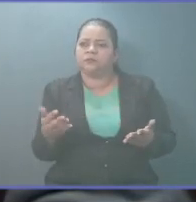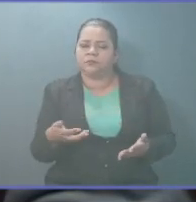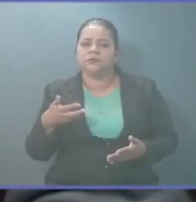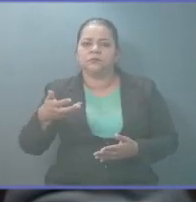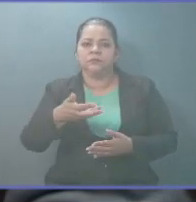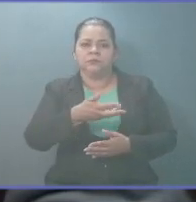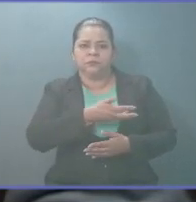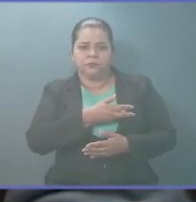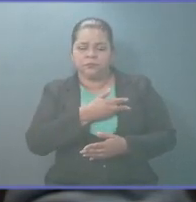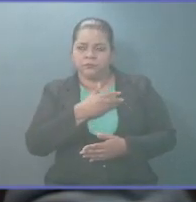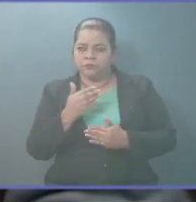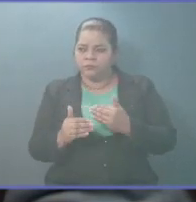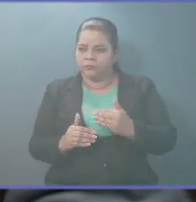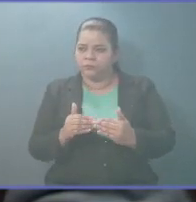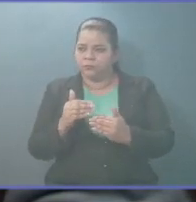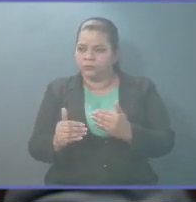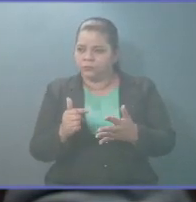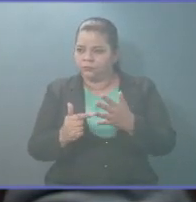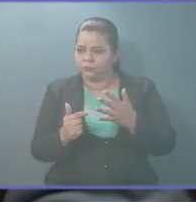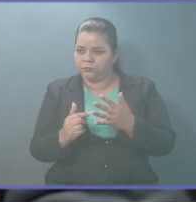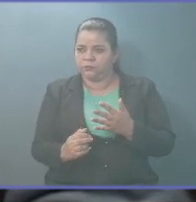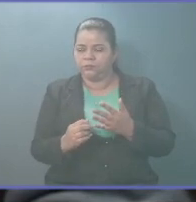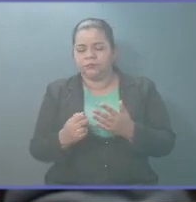jueces resuelven autos,